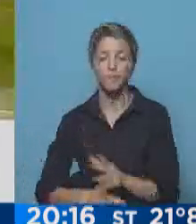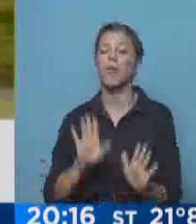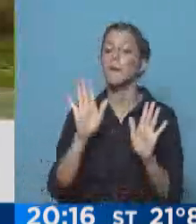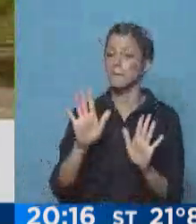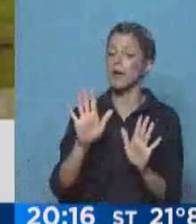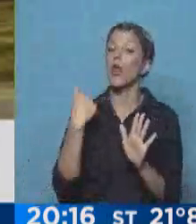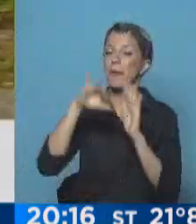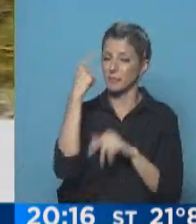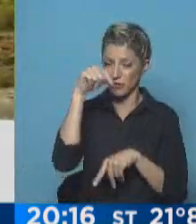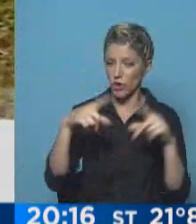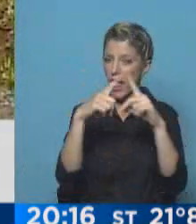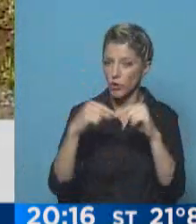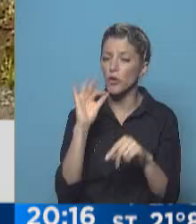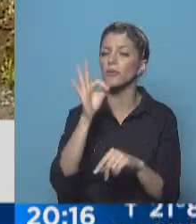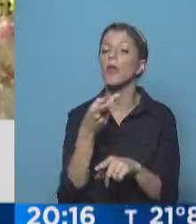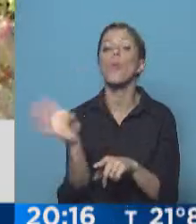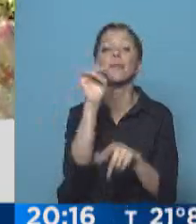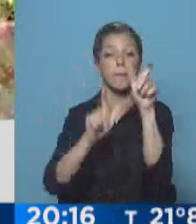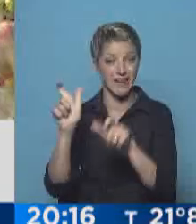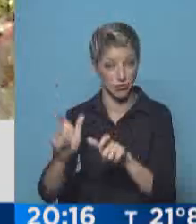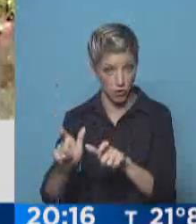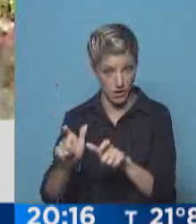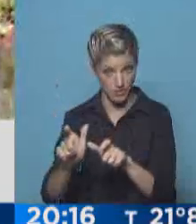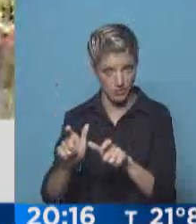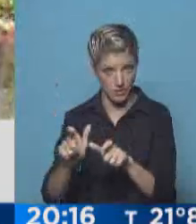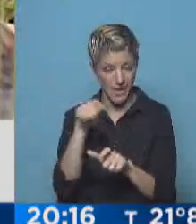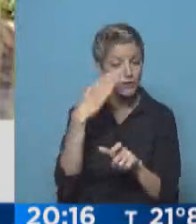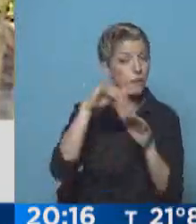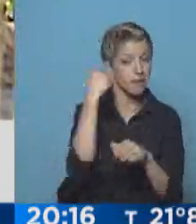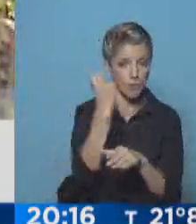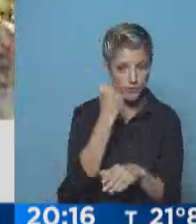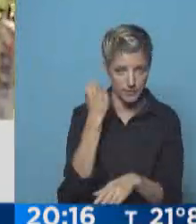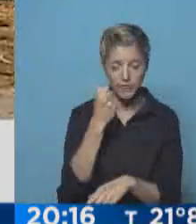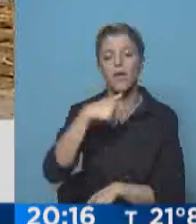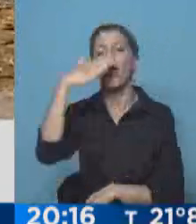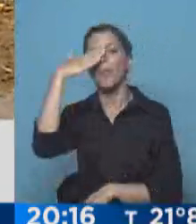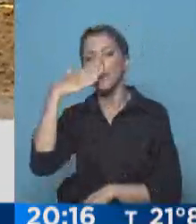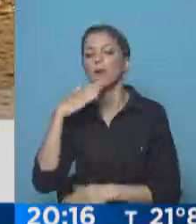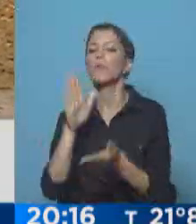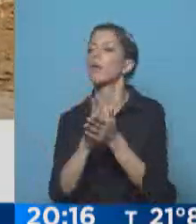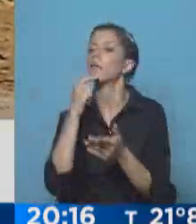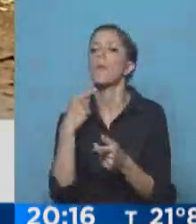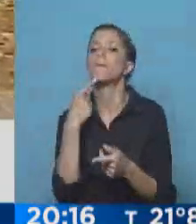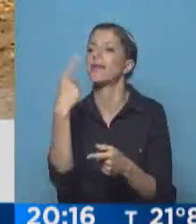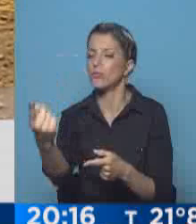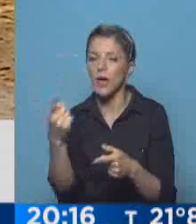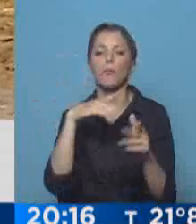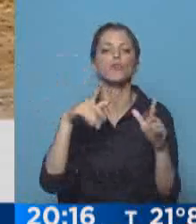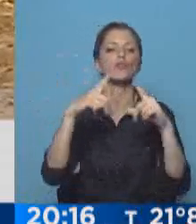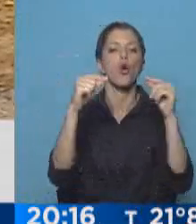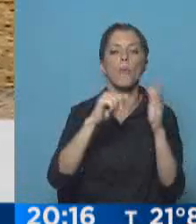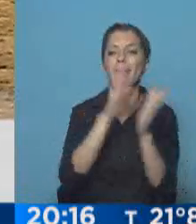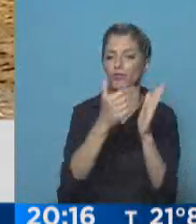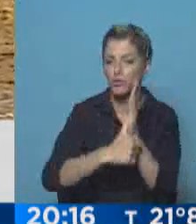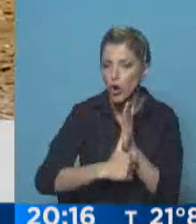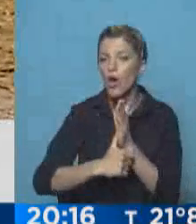estamos relevando los datos esenciales en cuanto a documentación, o sea, número de documento, composición de grupo familiar